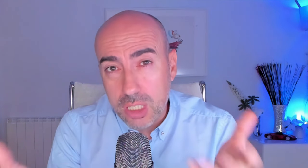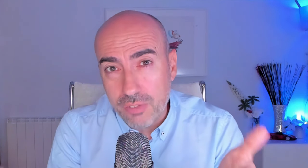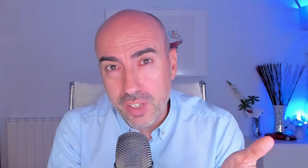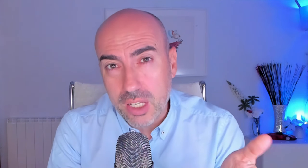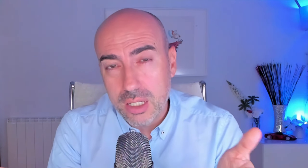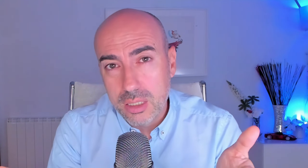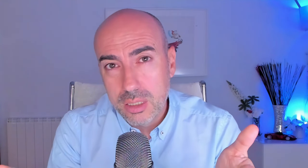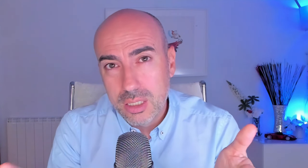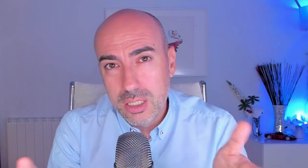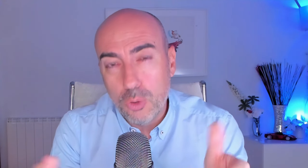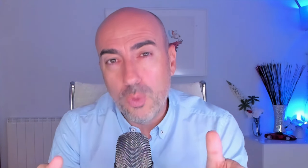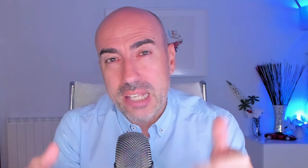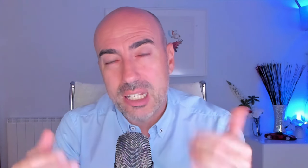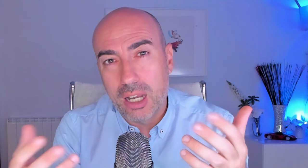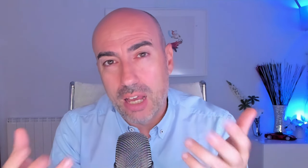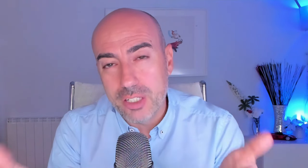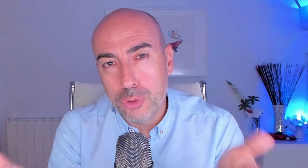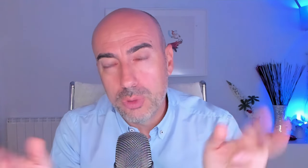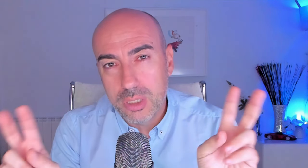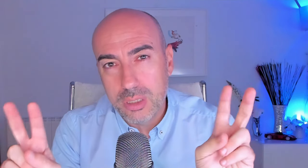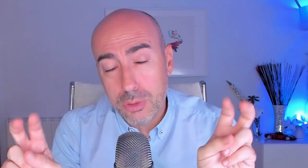que justifica una